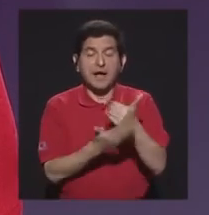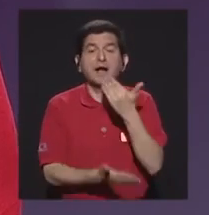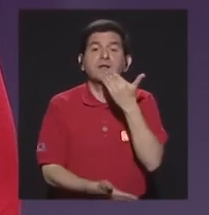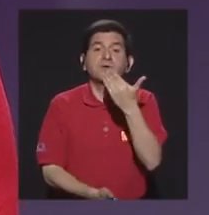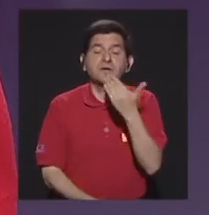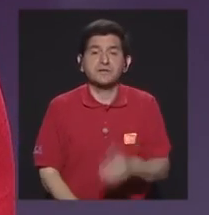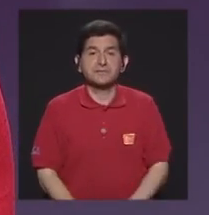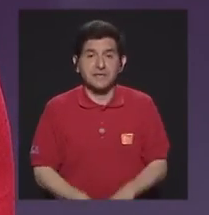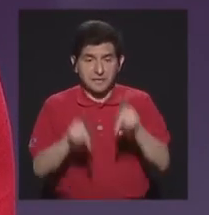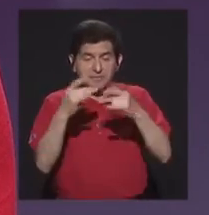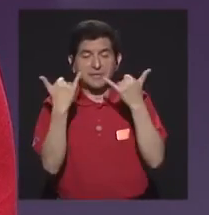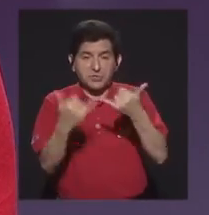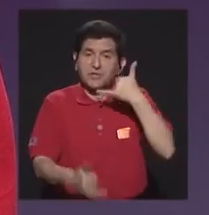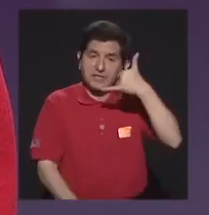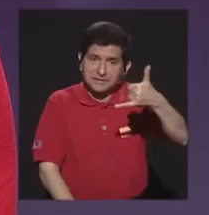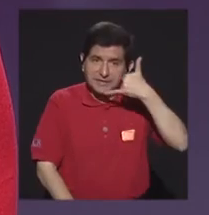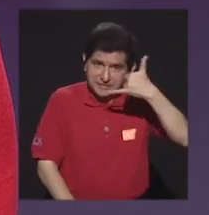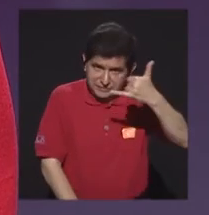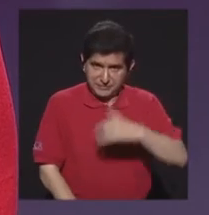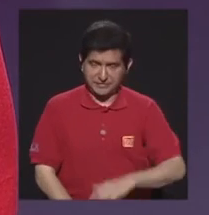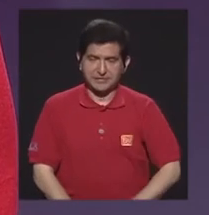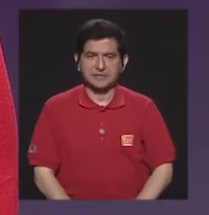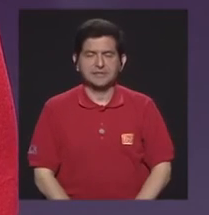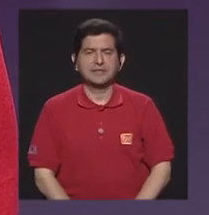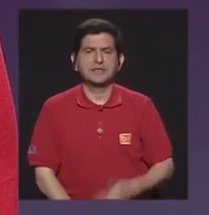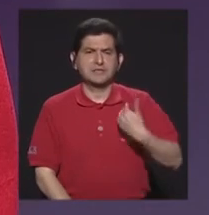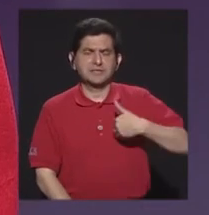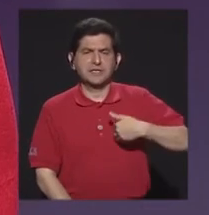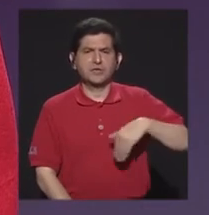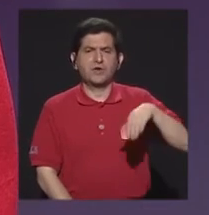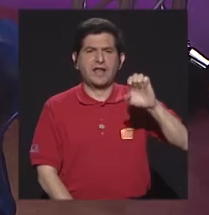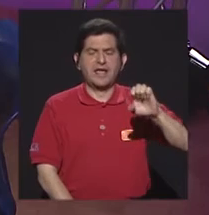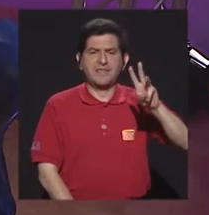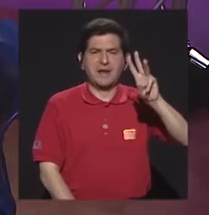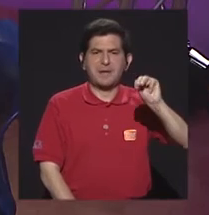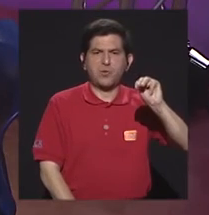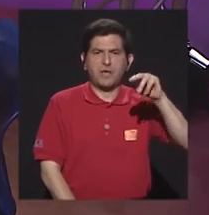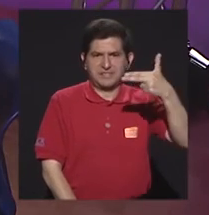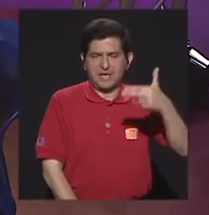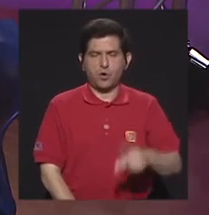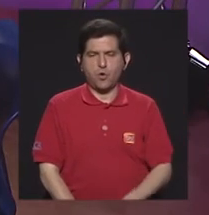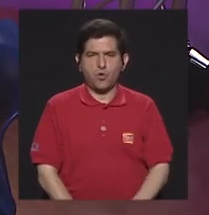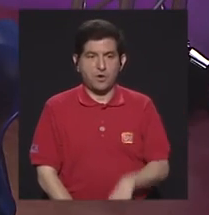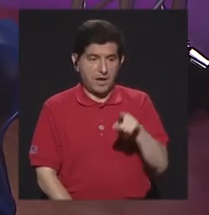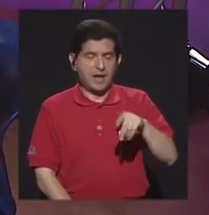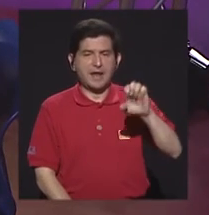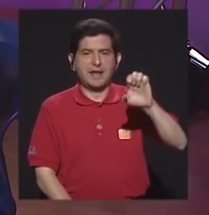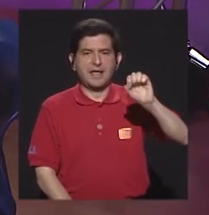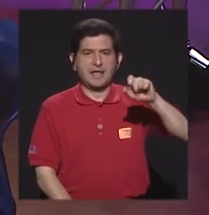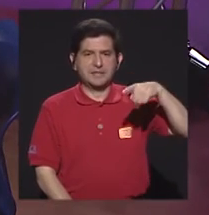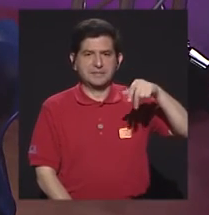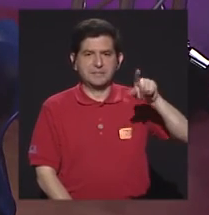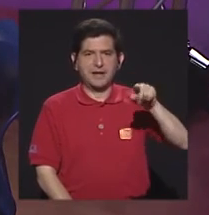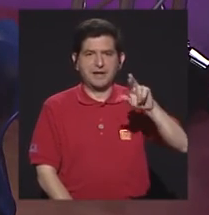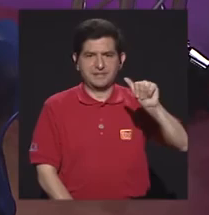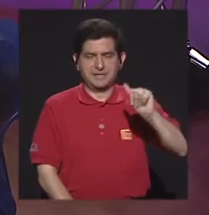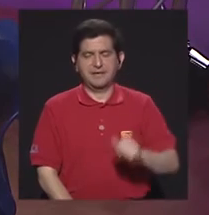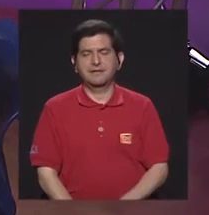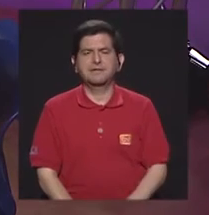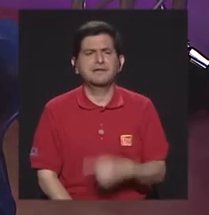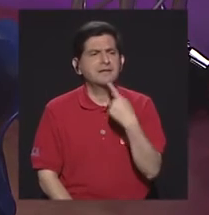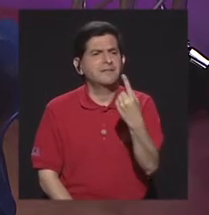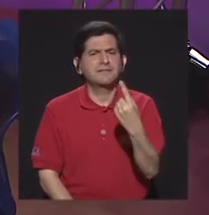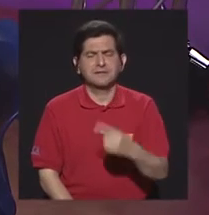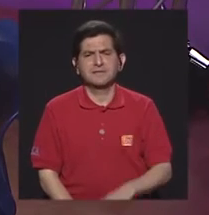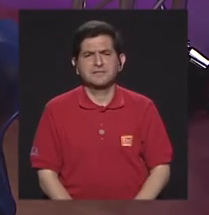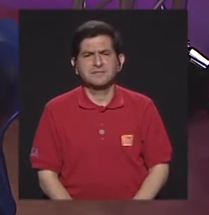que nuestro público ha empezado a llamarnos. Don Edgar Manuel Chacón, él está en Esparza y él piensa que